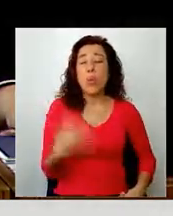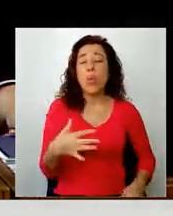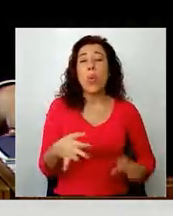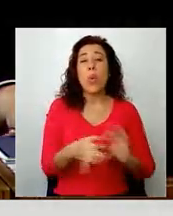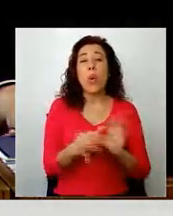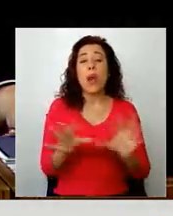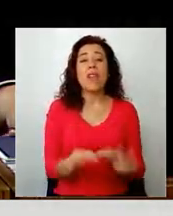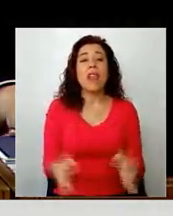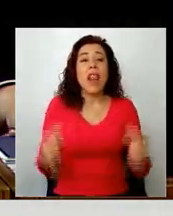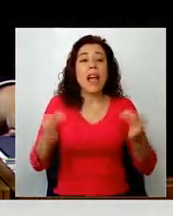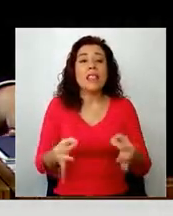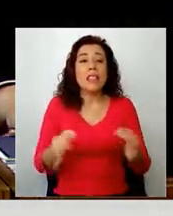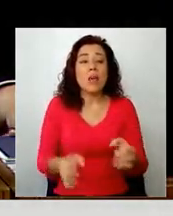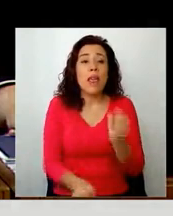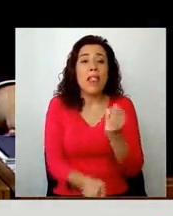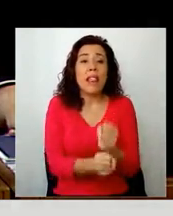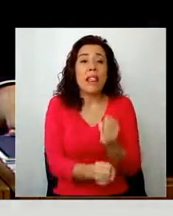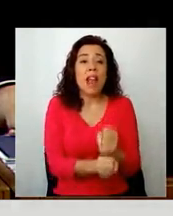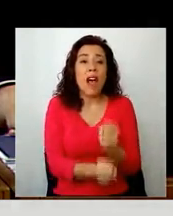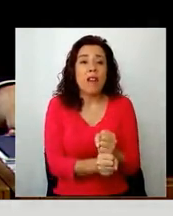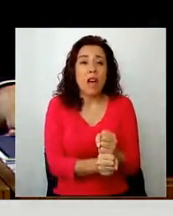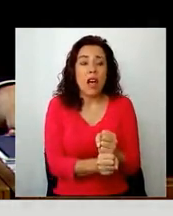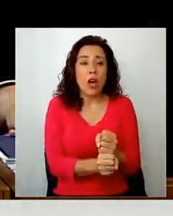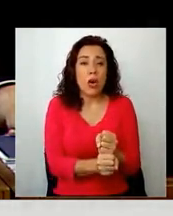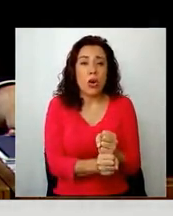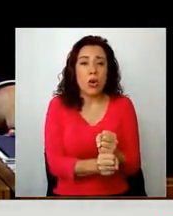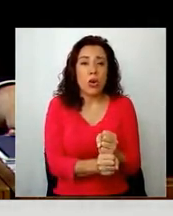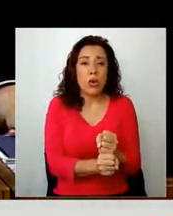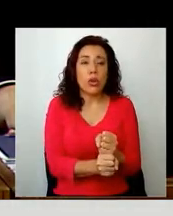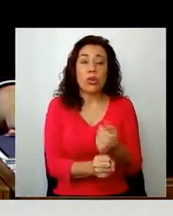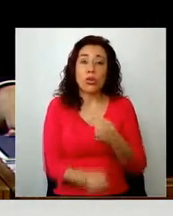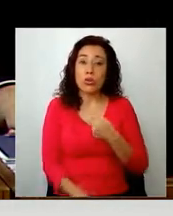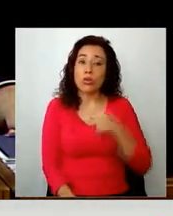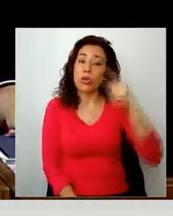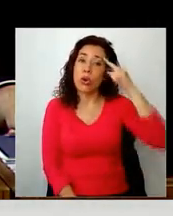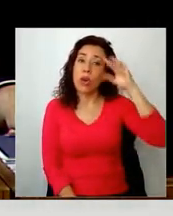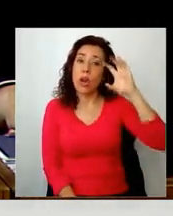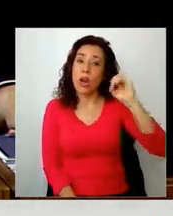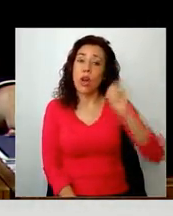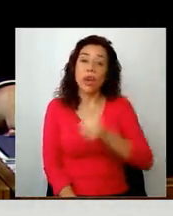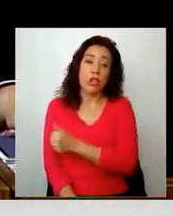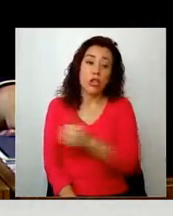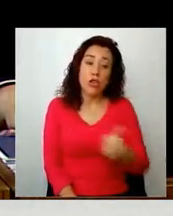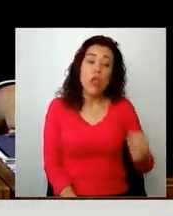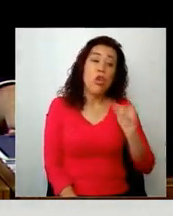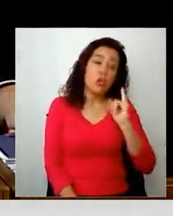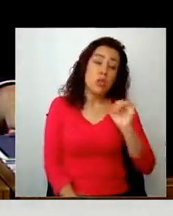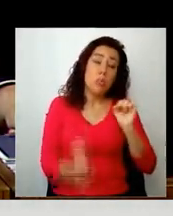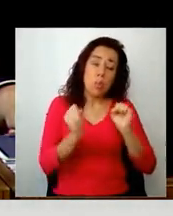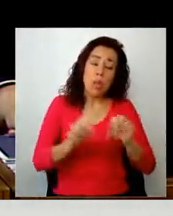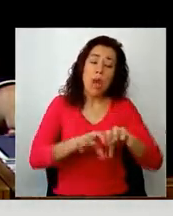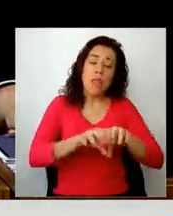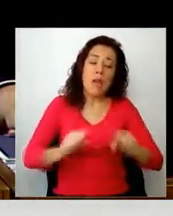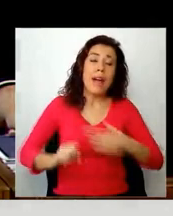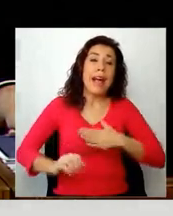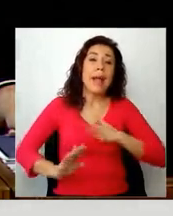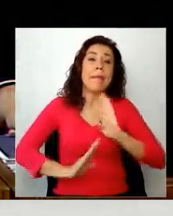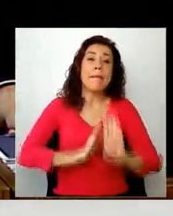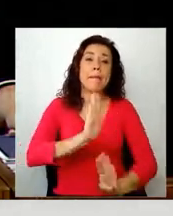laboral yo creo que todos podemos estar de acuerdo en proteger